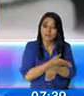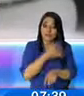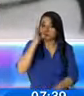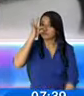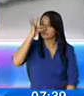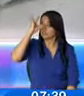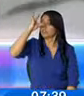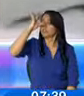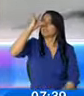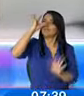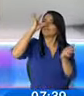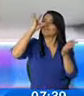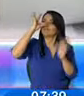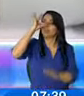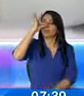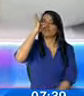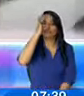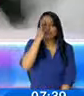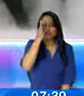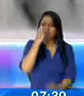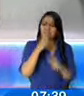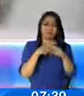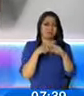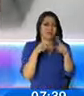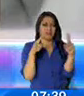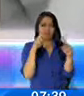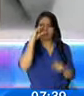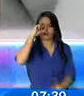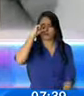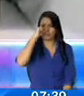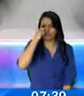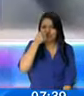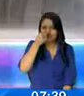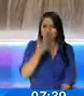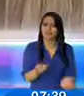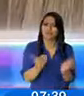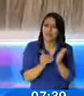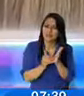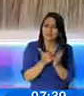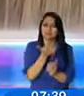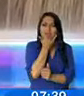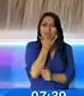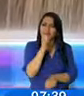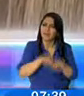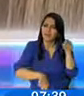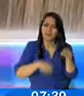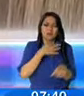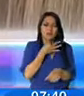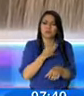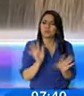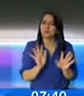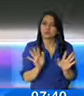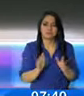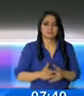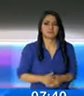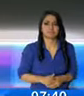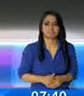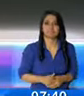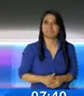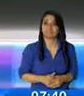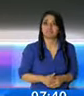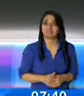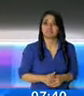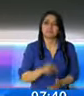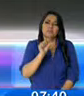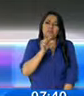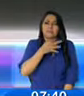nariz y ahora era muy diferente o sea volvió a bajar la nariz ya no me gustaba cómo estaba otra vez con un poco de